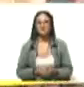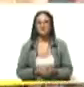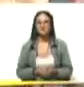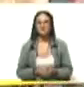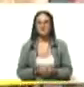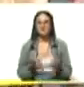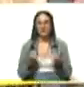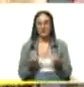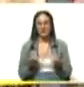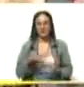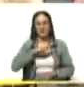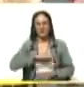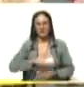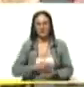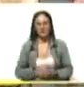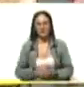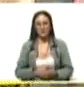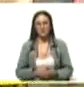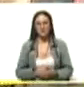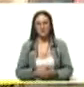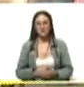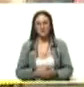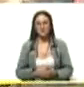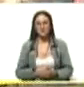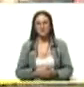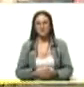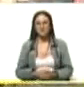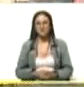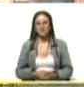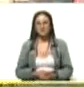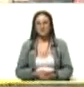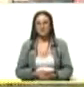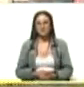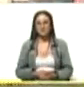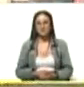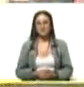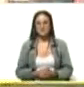Aquí estamos, pues. Ah, Luis José.